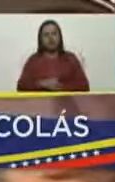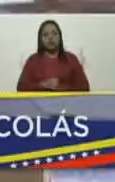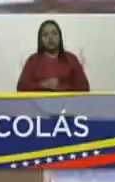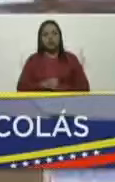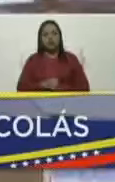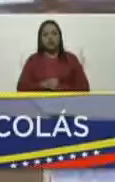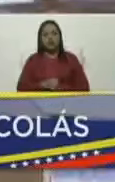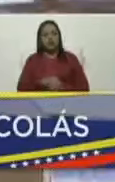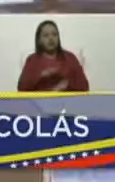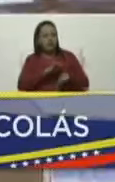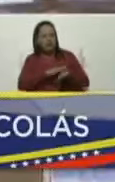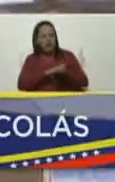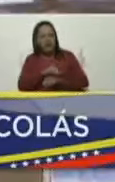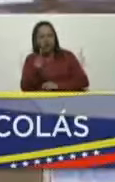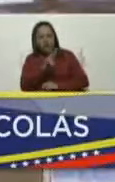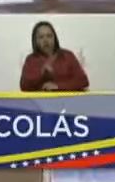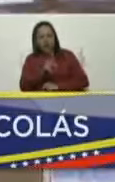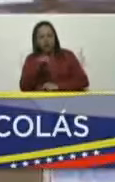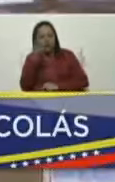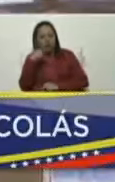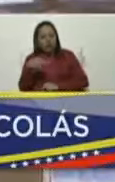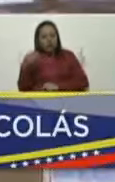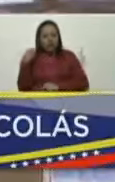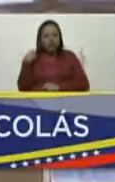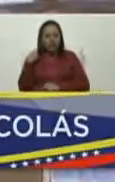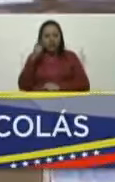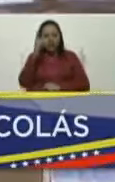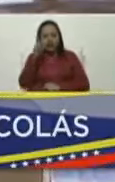porque Venezuela, como me decía Gerson Gómez,